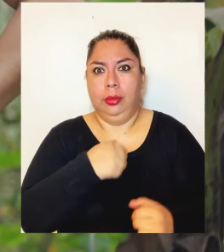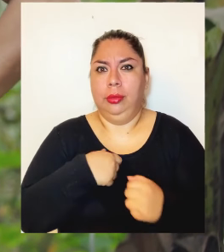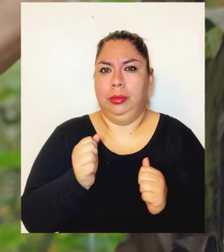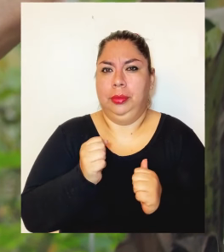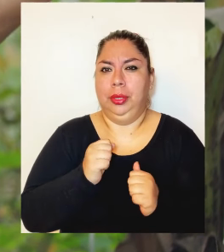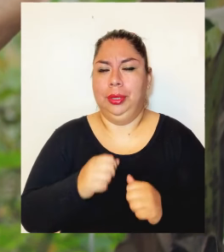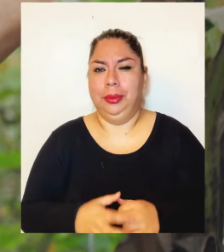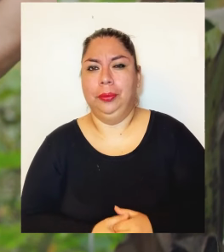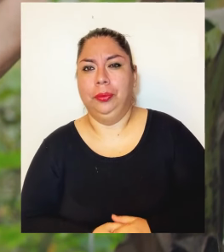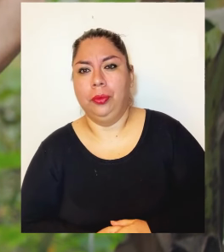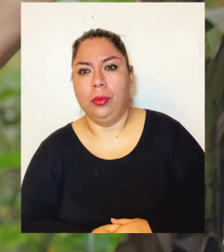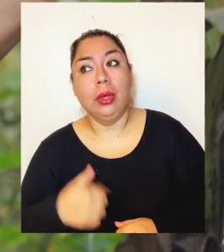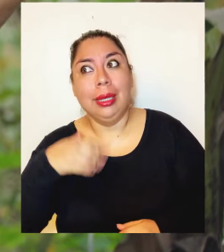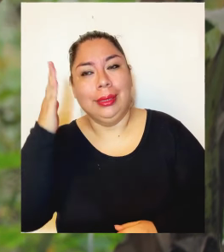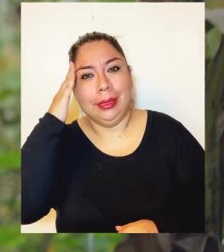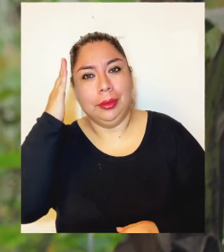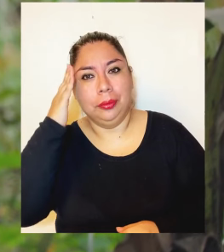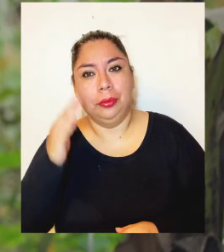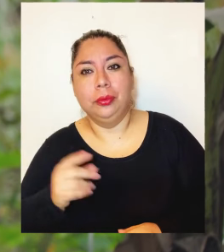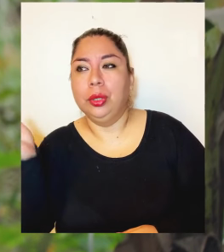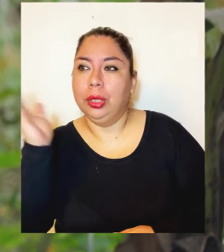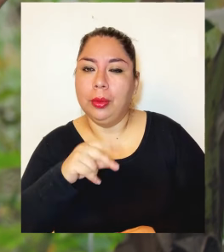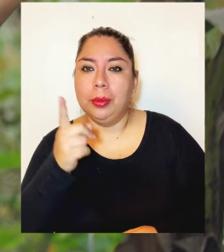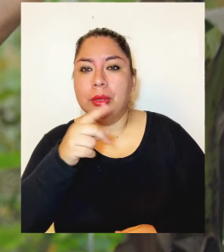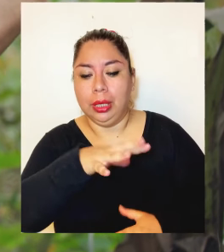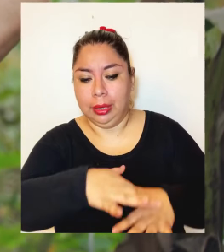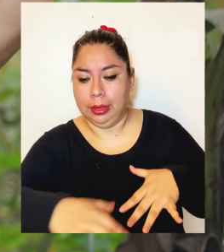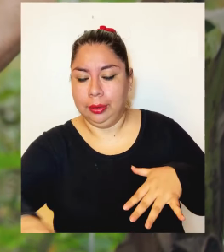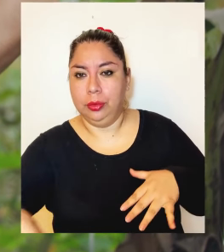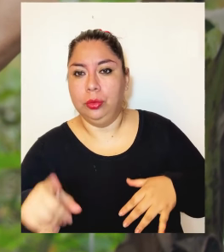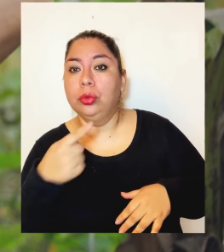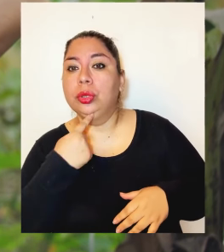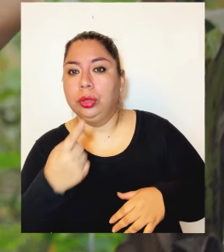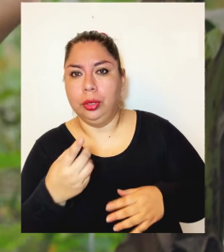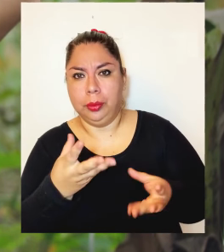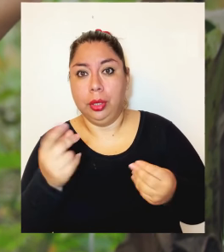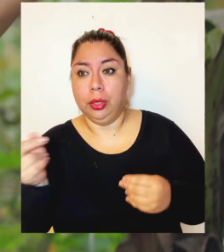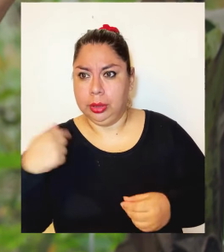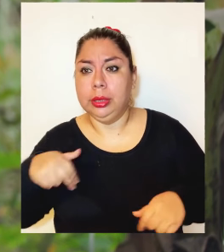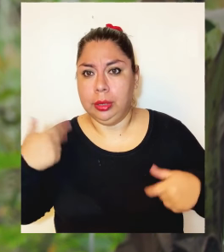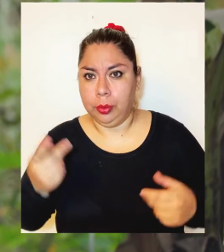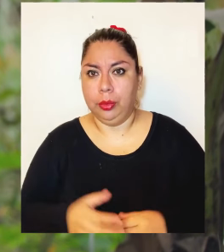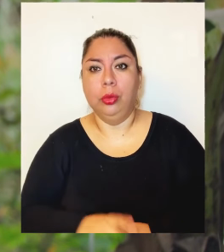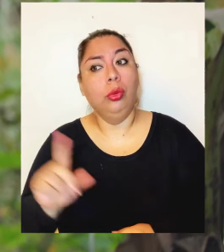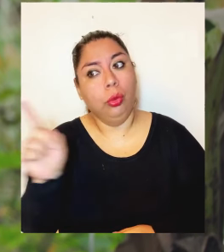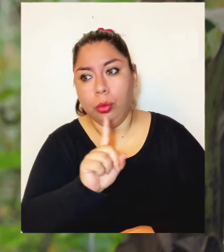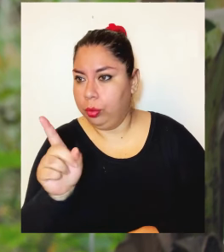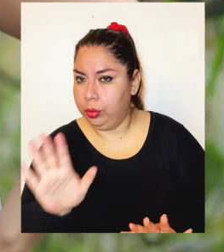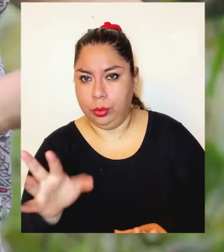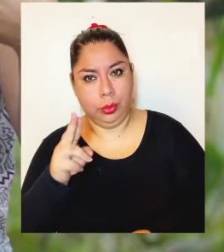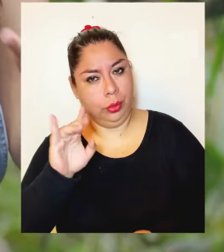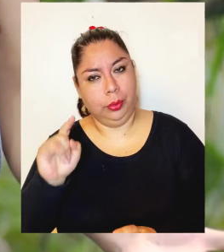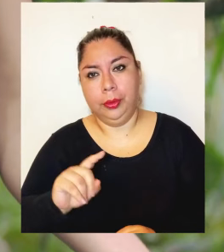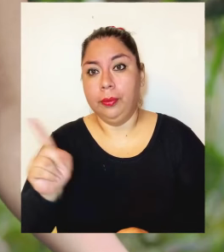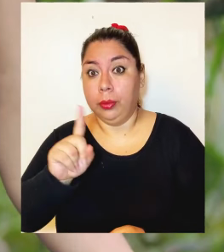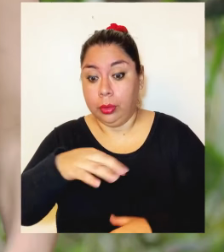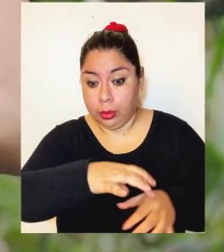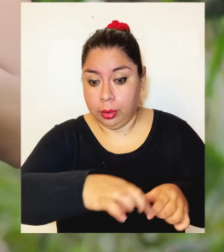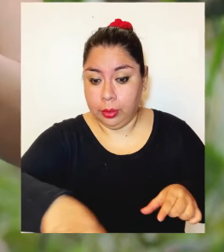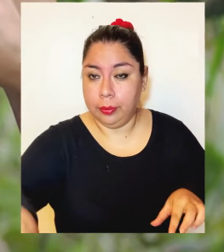Sammy! Entonces ya sé, ¿por qué no vamos al río? Unos señores me dijeron que sí se podía. ¡No, Rumi! Al